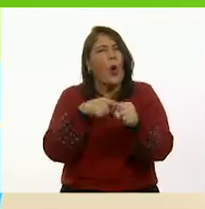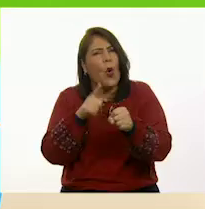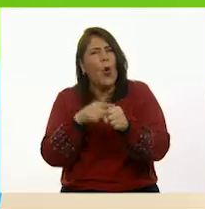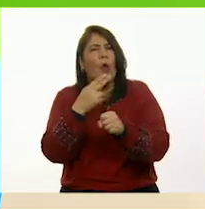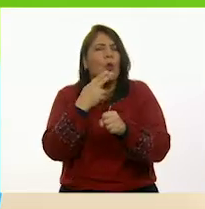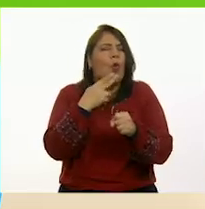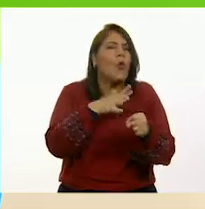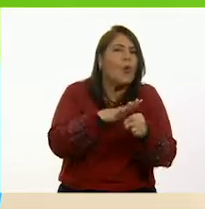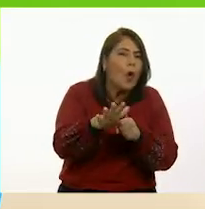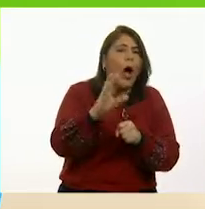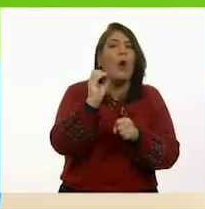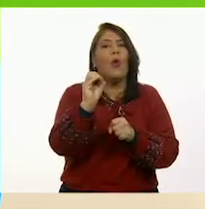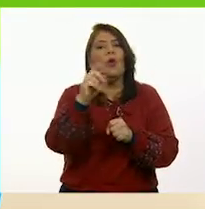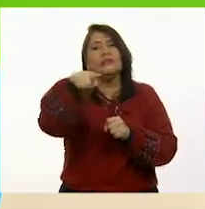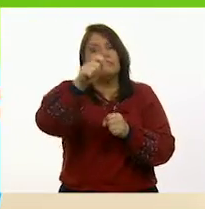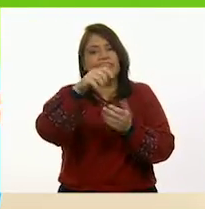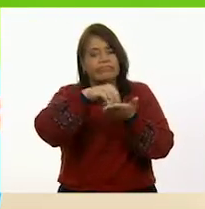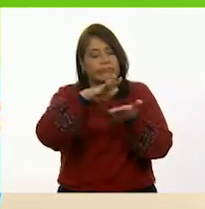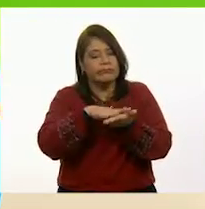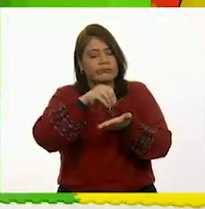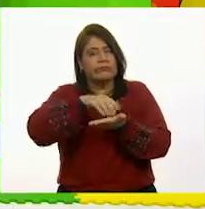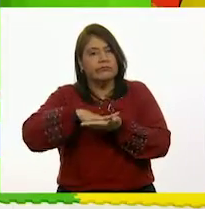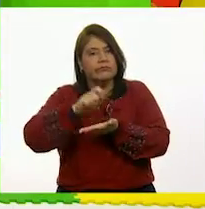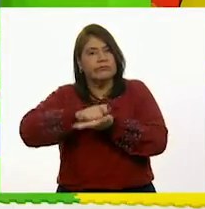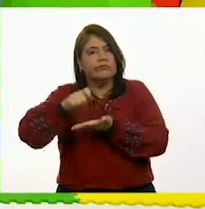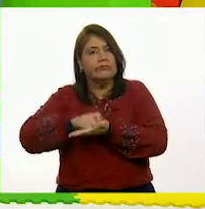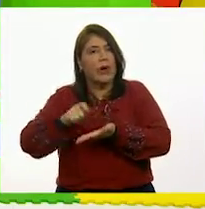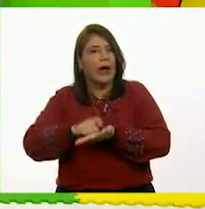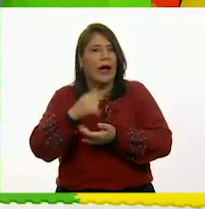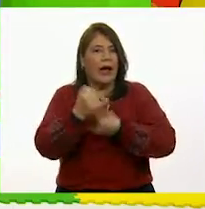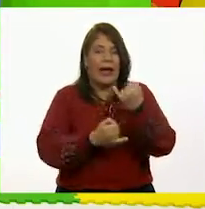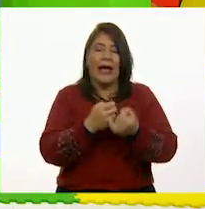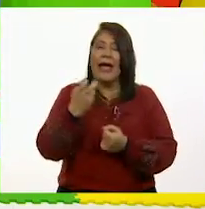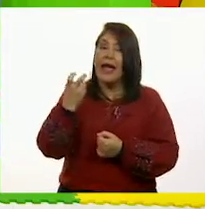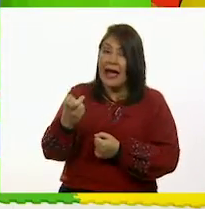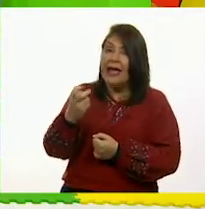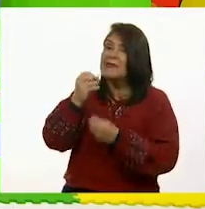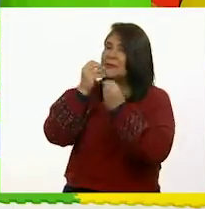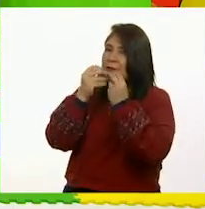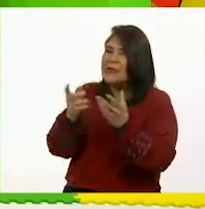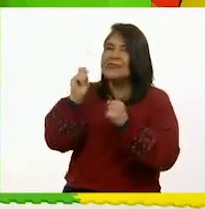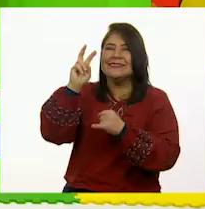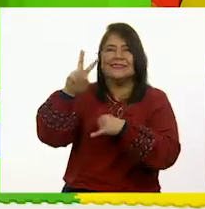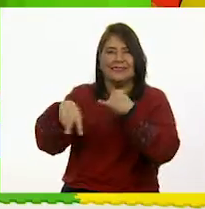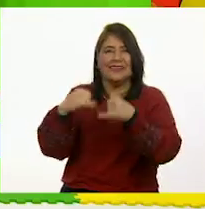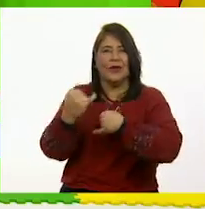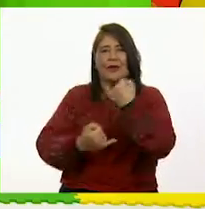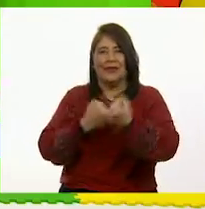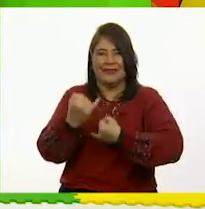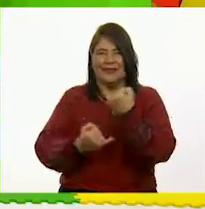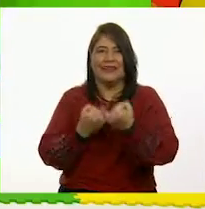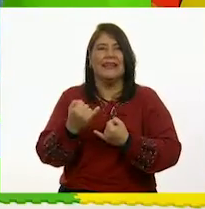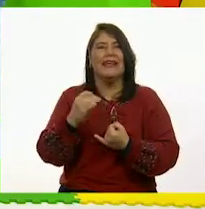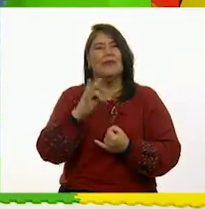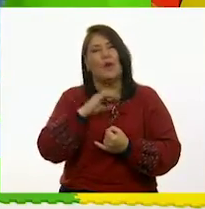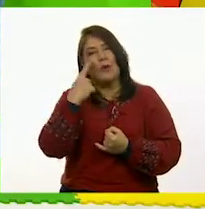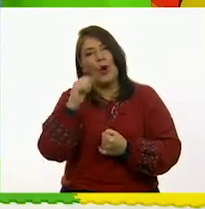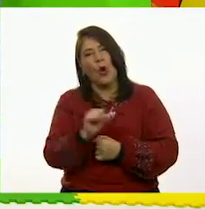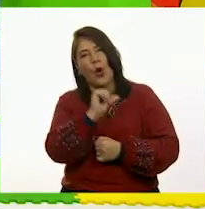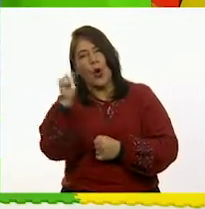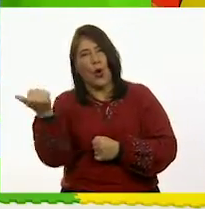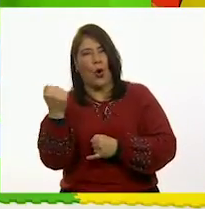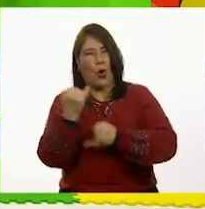las instrucciones para explicar el juego a su familia? ¡Qué juego tan divertido! ¡Vamos a conocer otro! ¡Sí! ¿Puedo girar la ruleta?